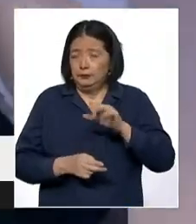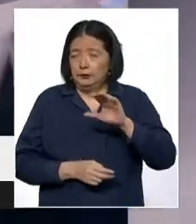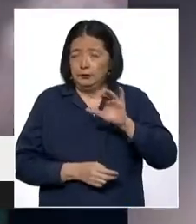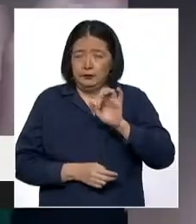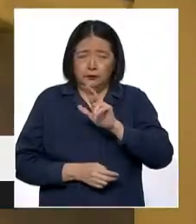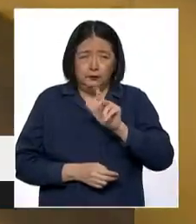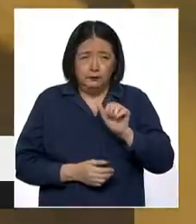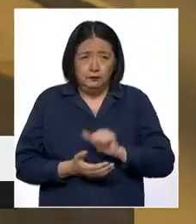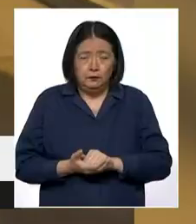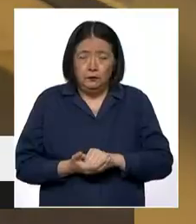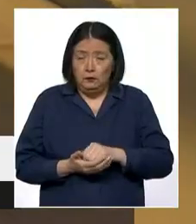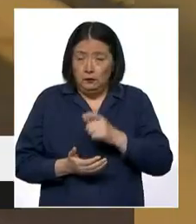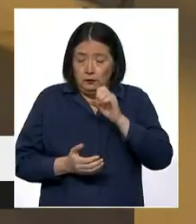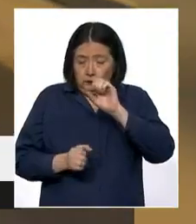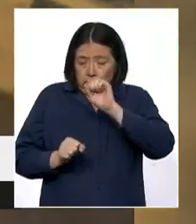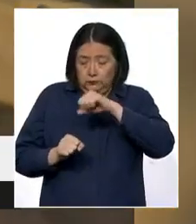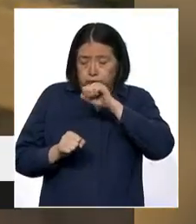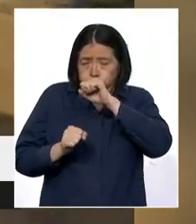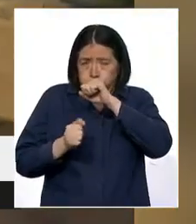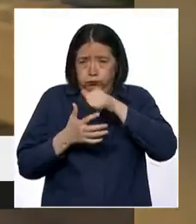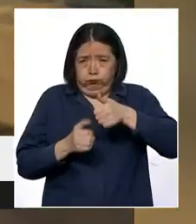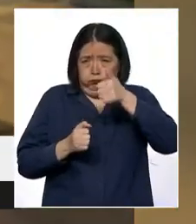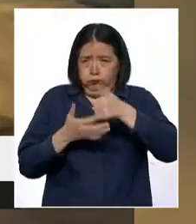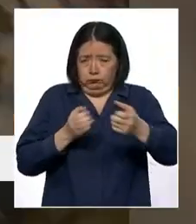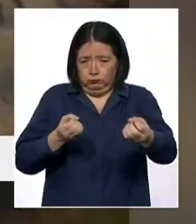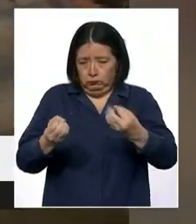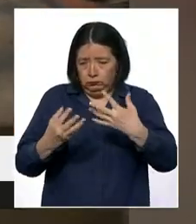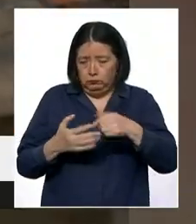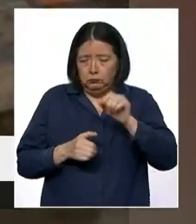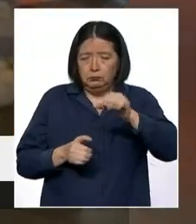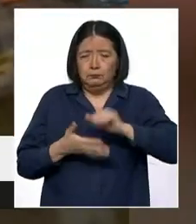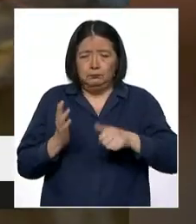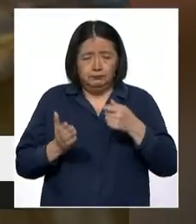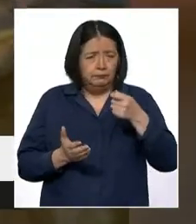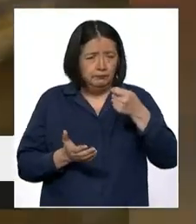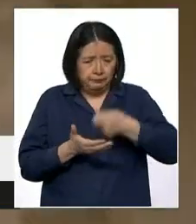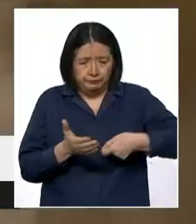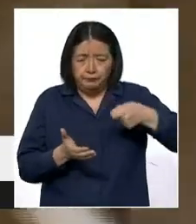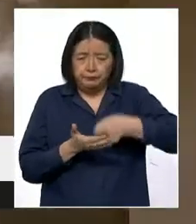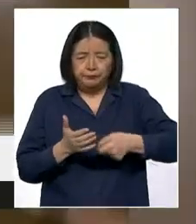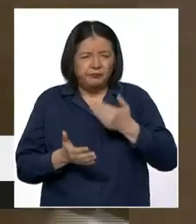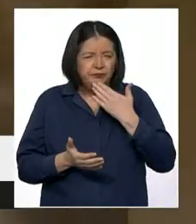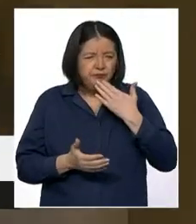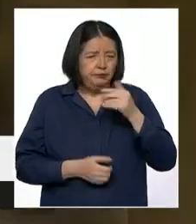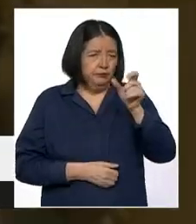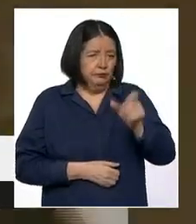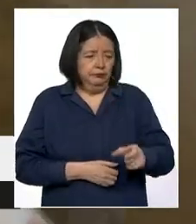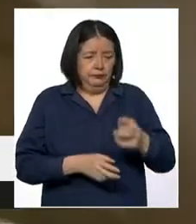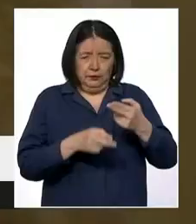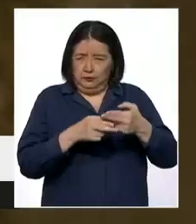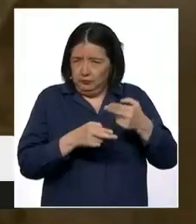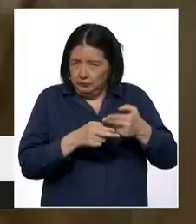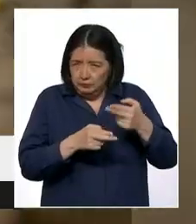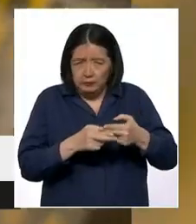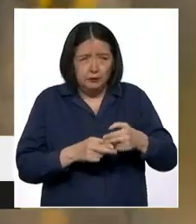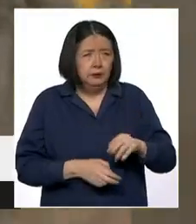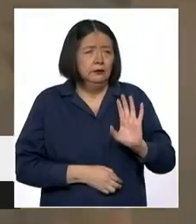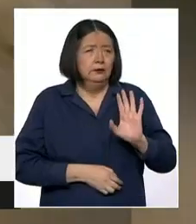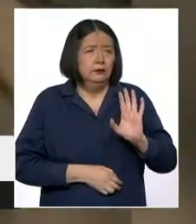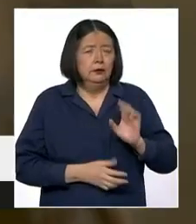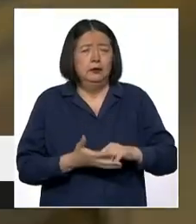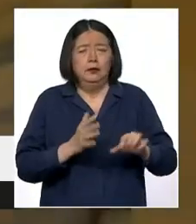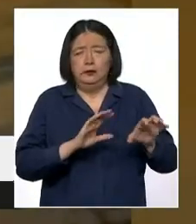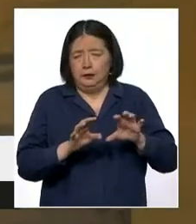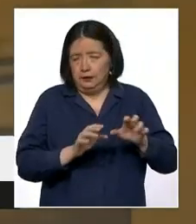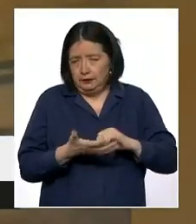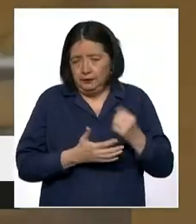¿verdad? Sí, según refiere el propietario, el señor Pérez, ellos han arrendado a una persona que vendría a ser la promotora,